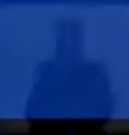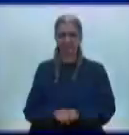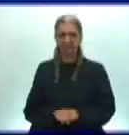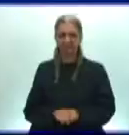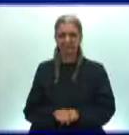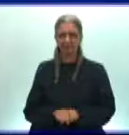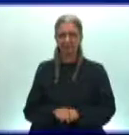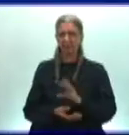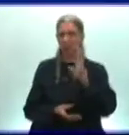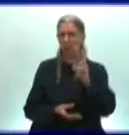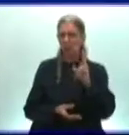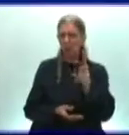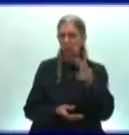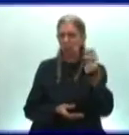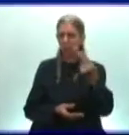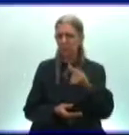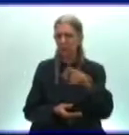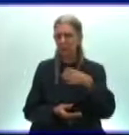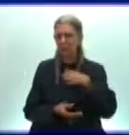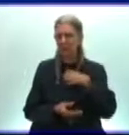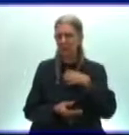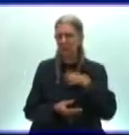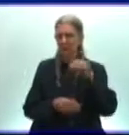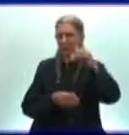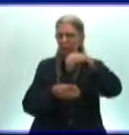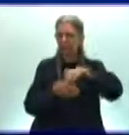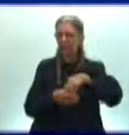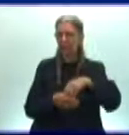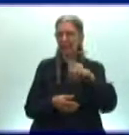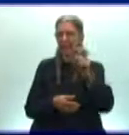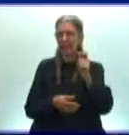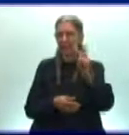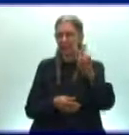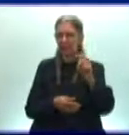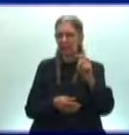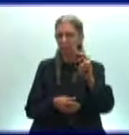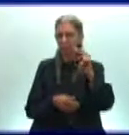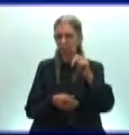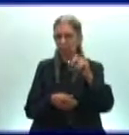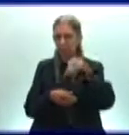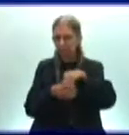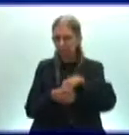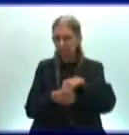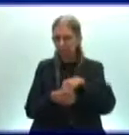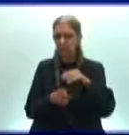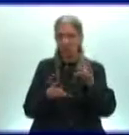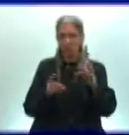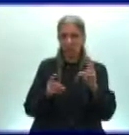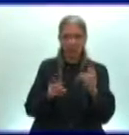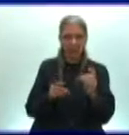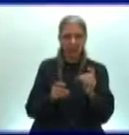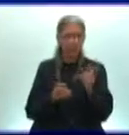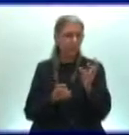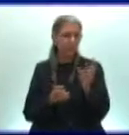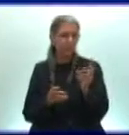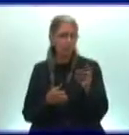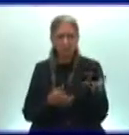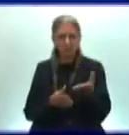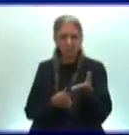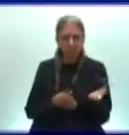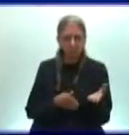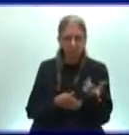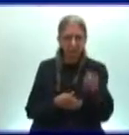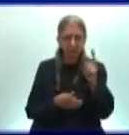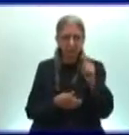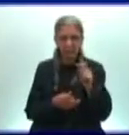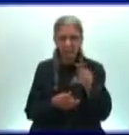¿Cuántos protones presenta este átomo en su núcleo? ¿Cuál es su número atómico? ¿Qué carga nuclear presenta? Fíjense que